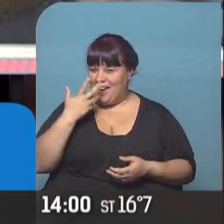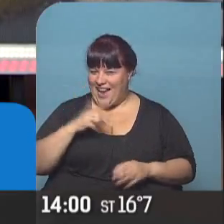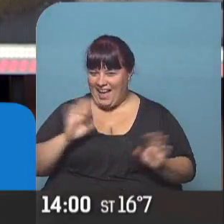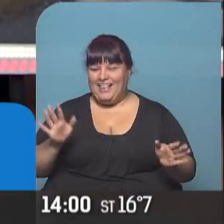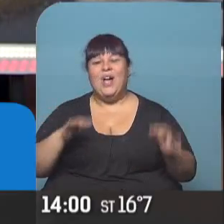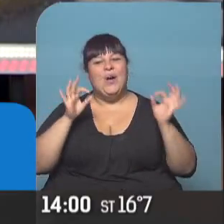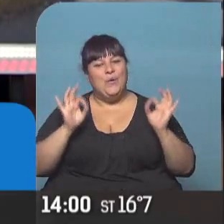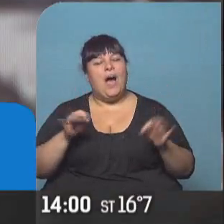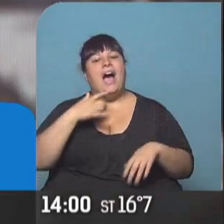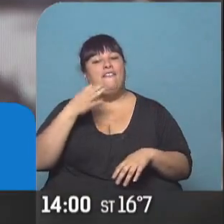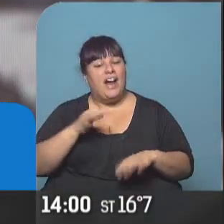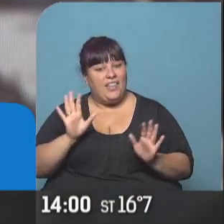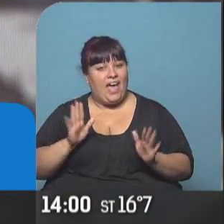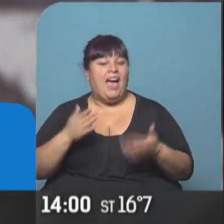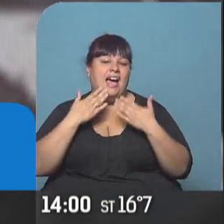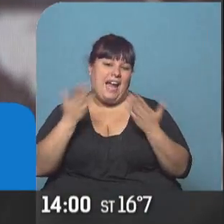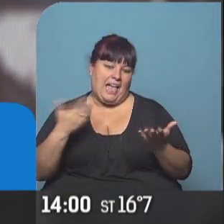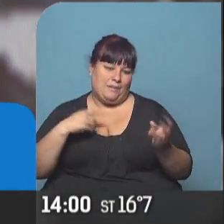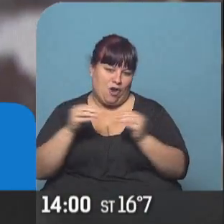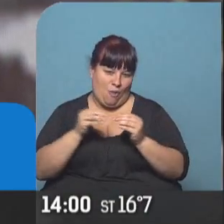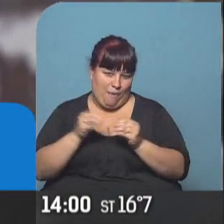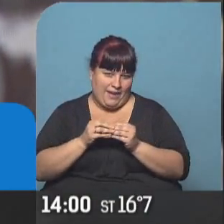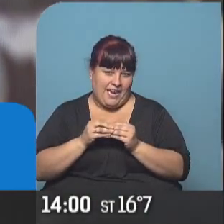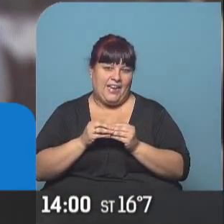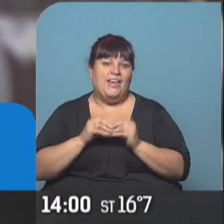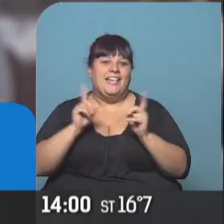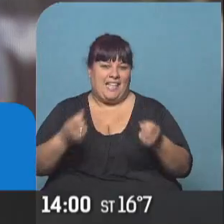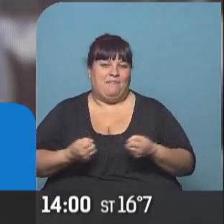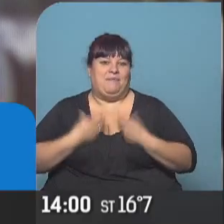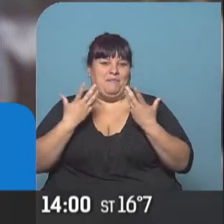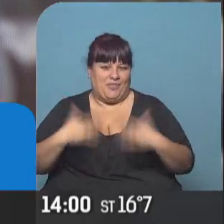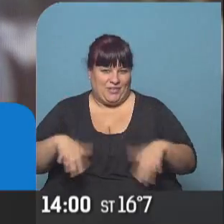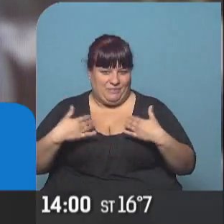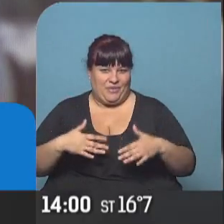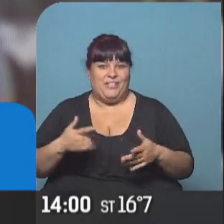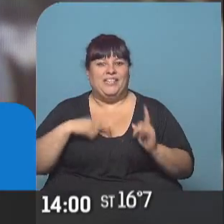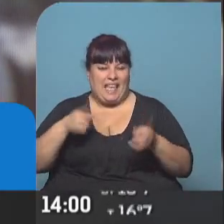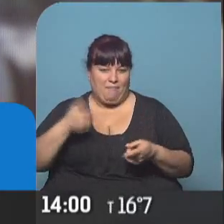bueno la verdad que el agradecimiento a mis compañeros también me han emocionado